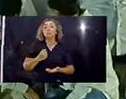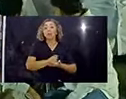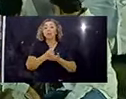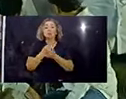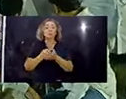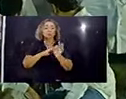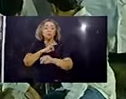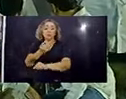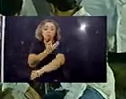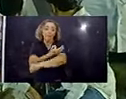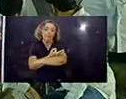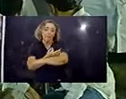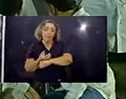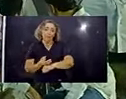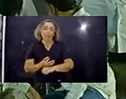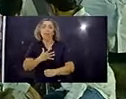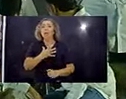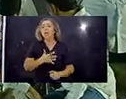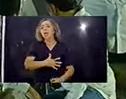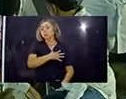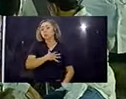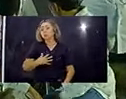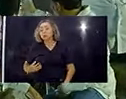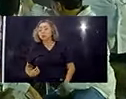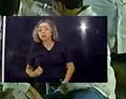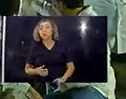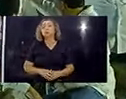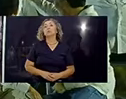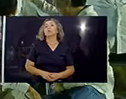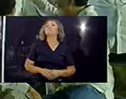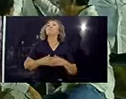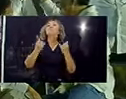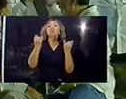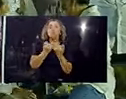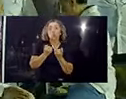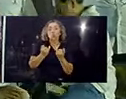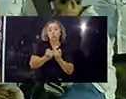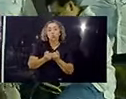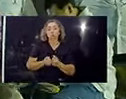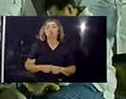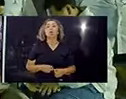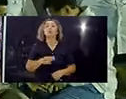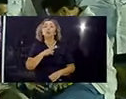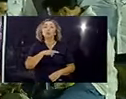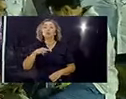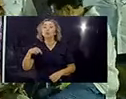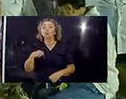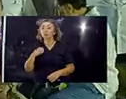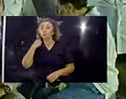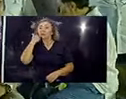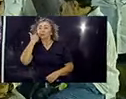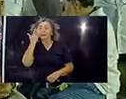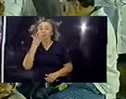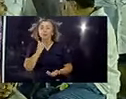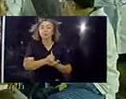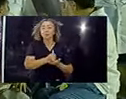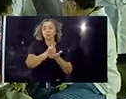mayas veneran a los adultos mayores las y los mexicanos también porque